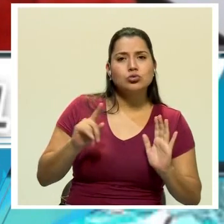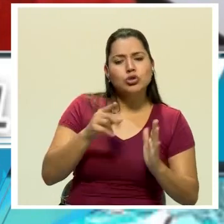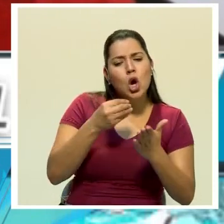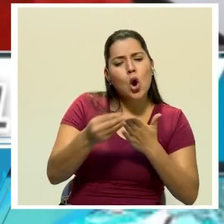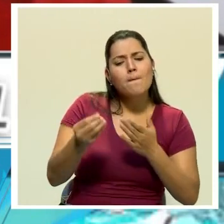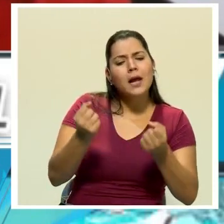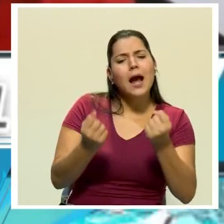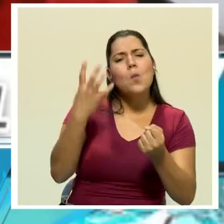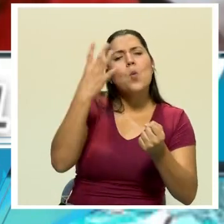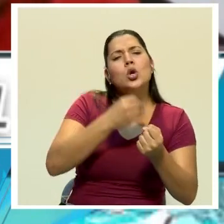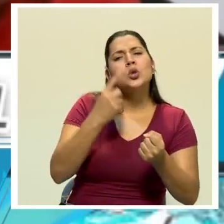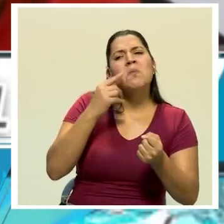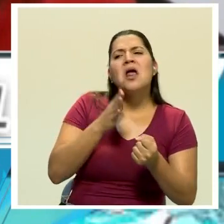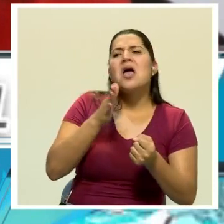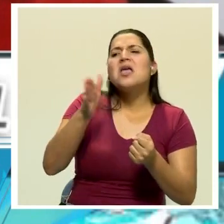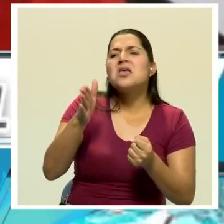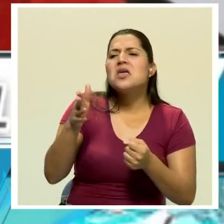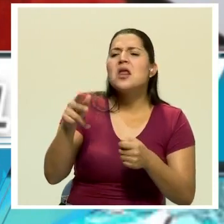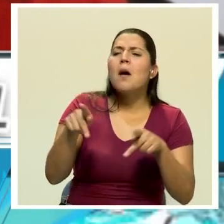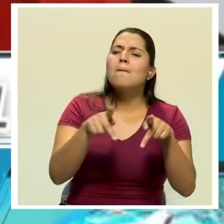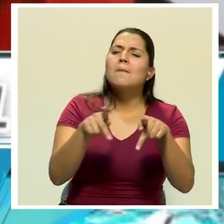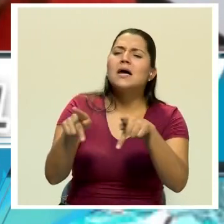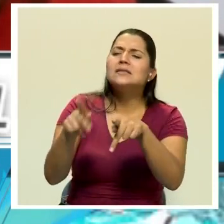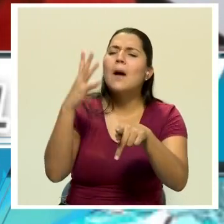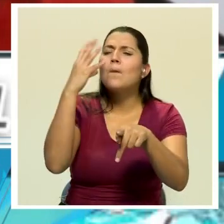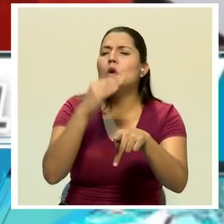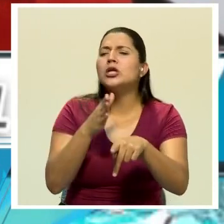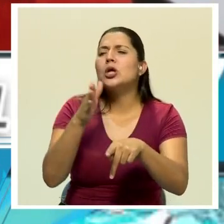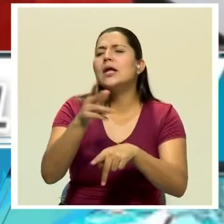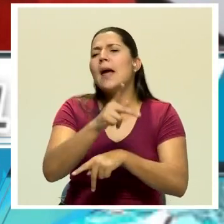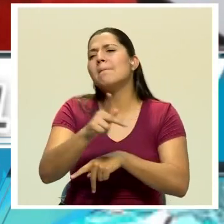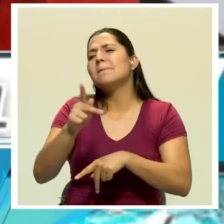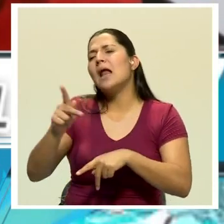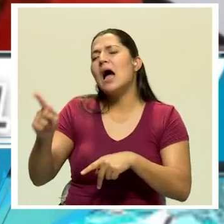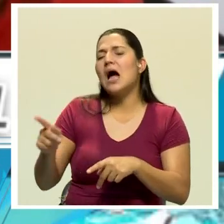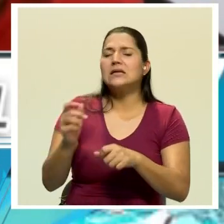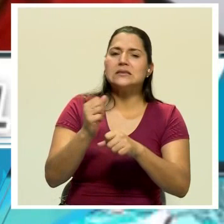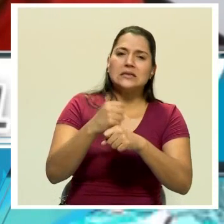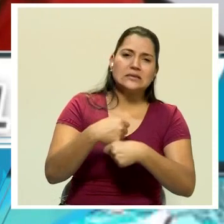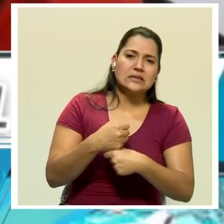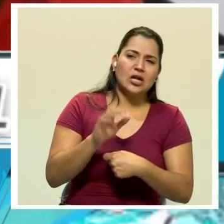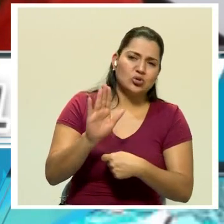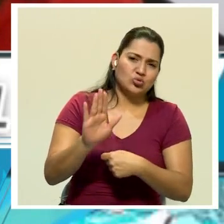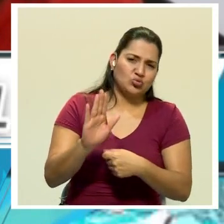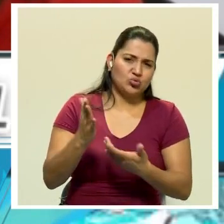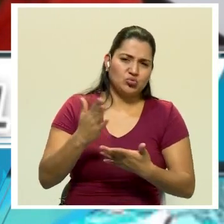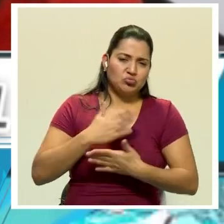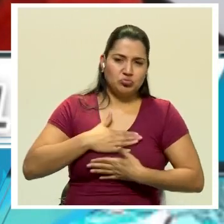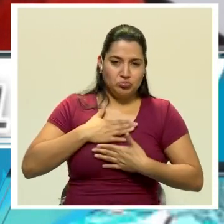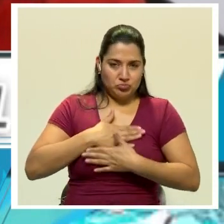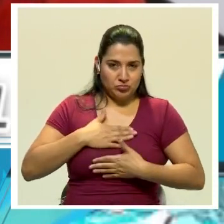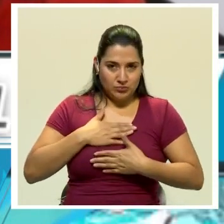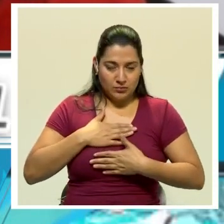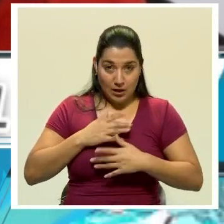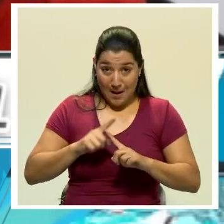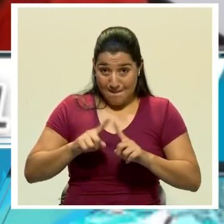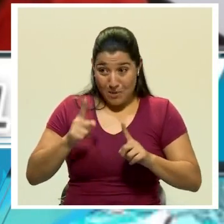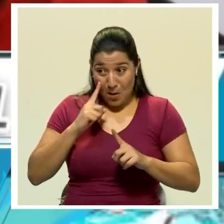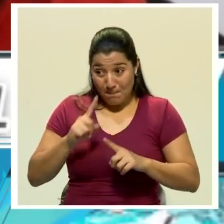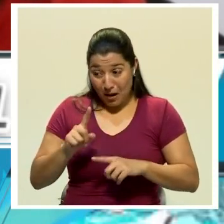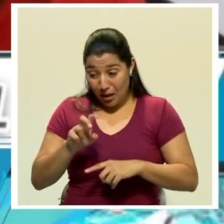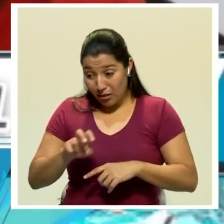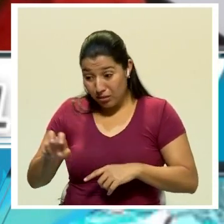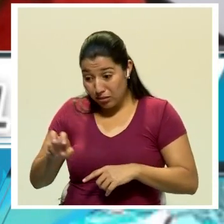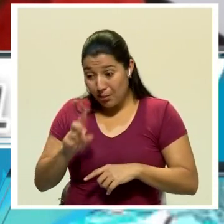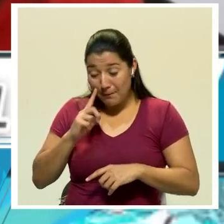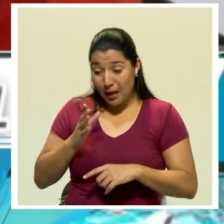bien bonito para hacer un viaje bien bonito, ir a la playa y hacer sus rutinas de esparcimiento, pero para